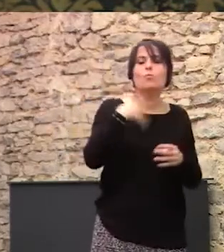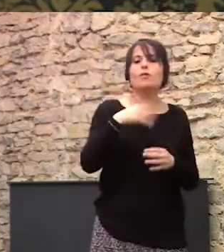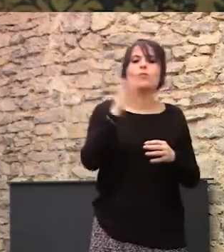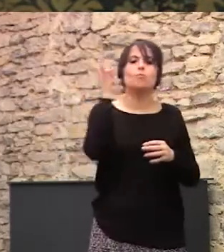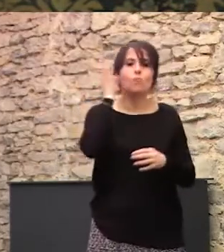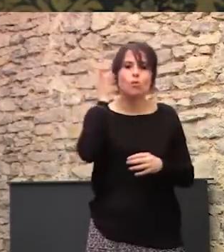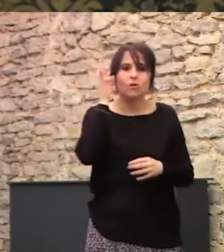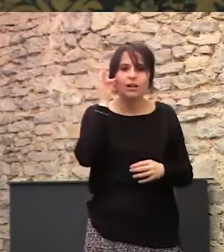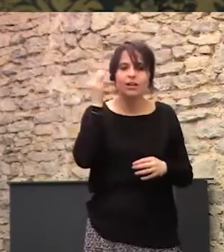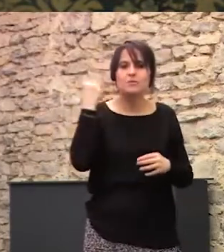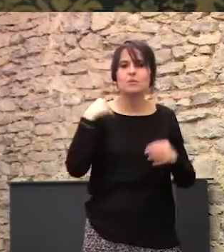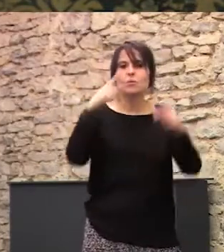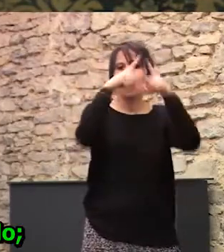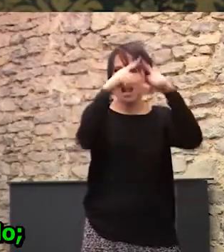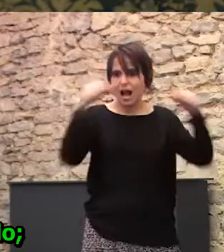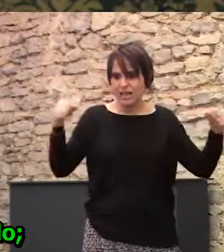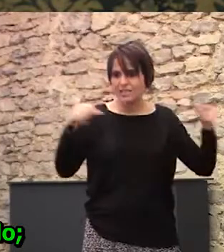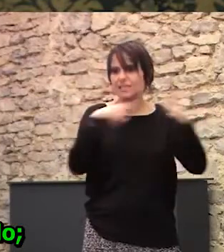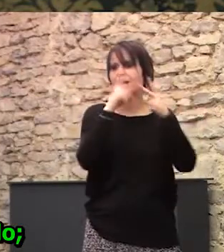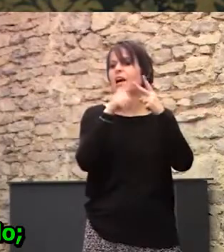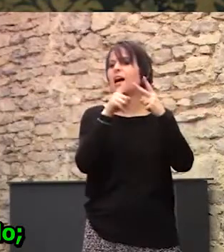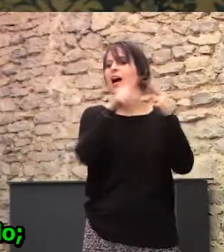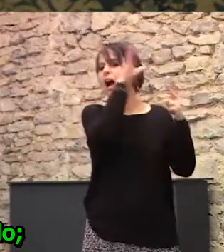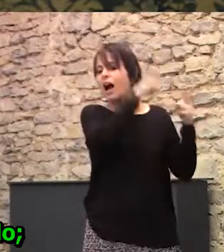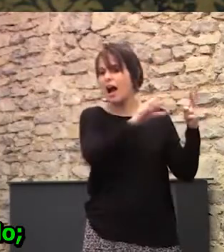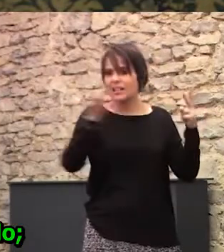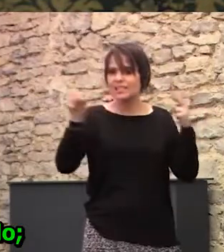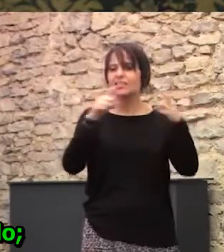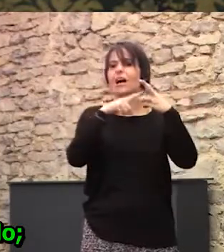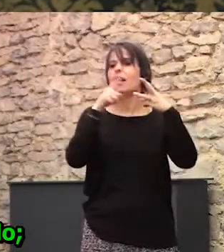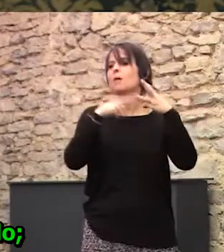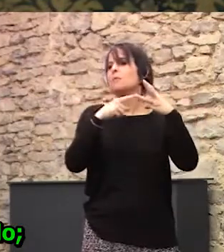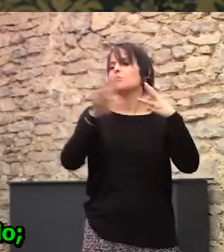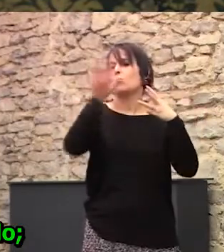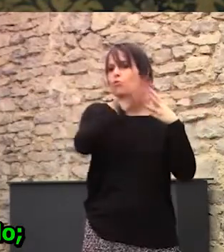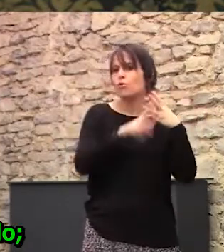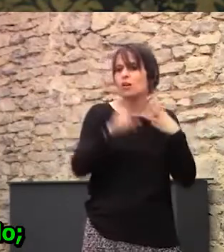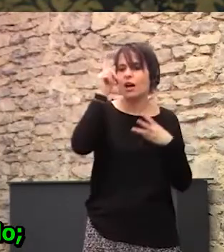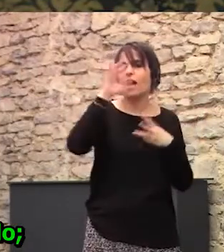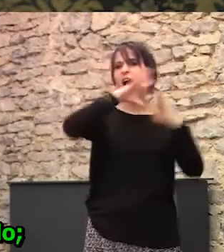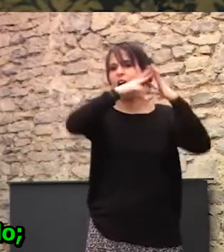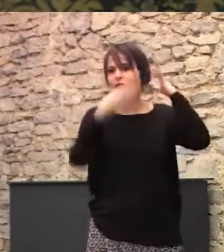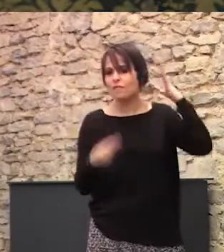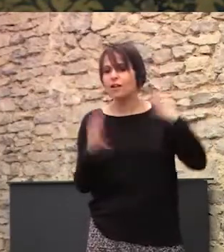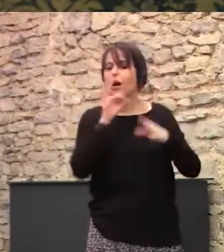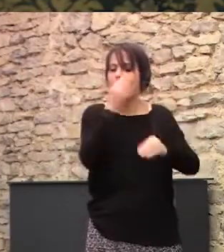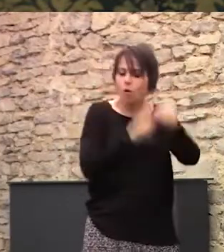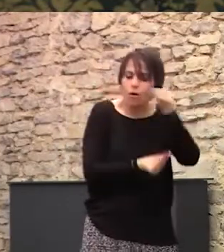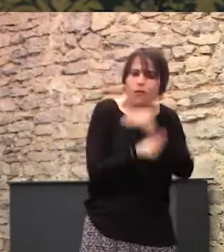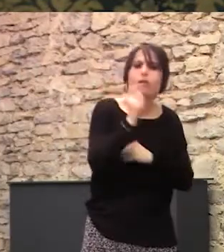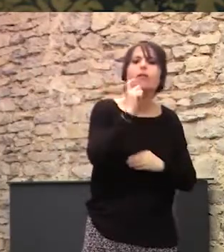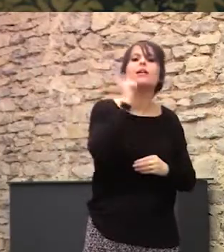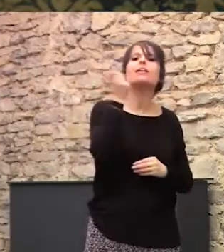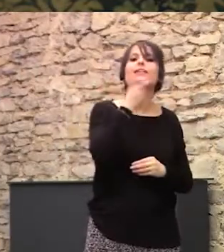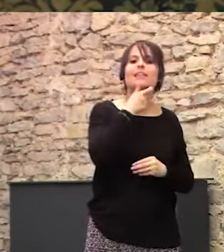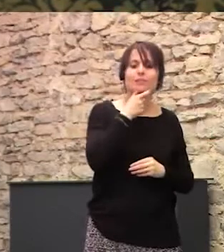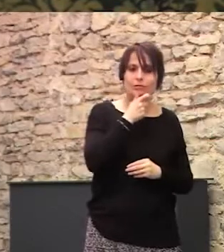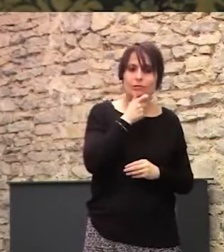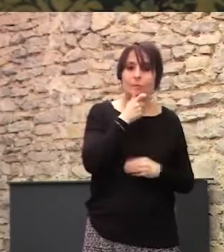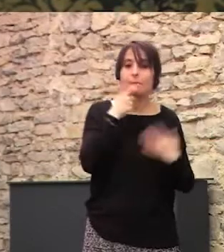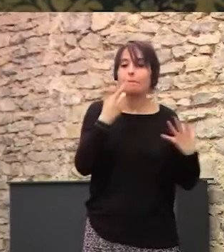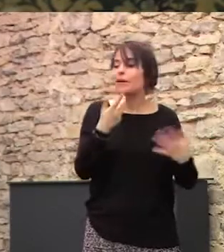mujeres del Caribe, mujeres que venían de África y mujeres que habían nacido en Reino Unido, pero en general todas